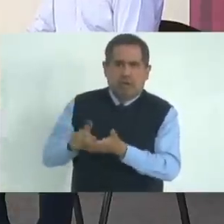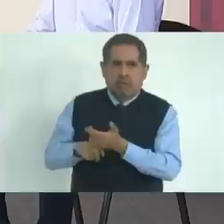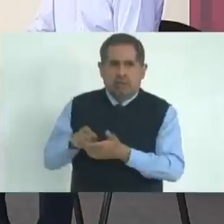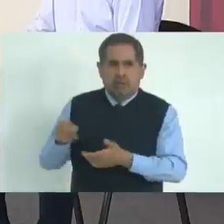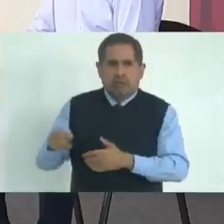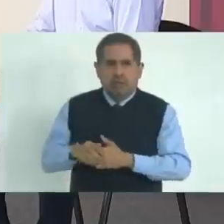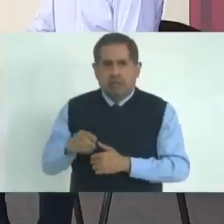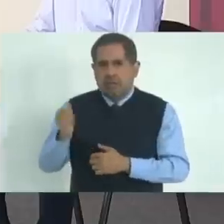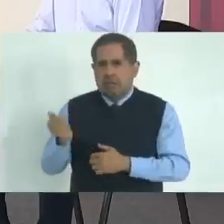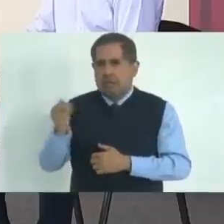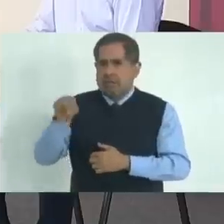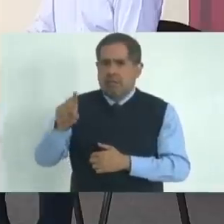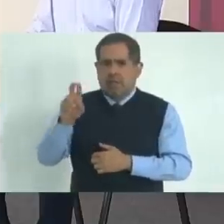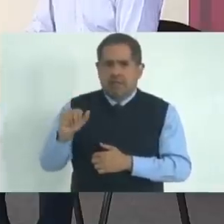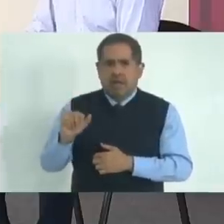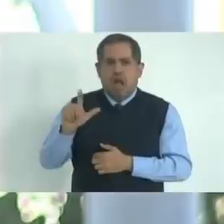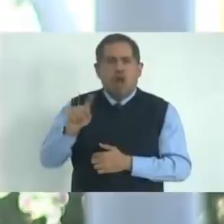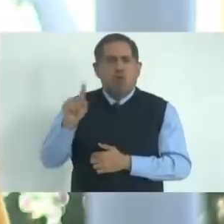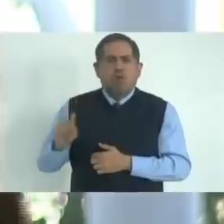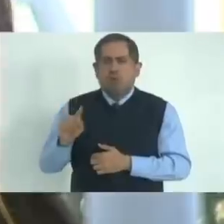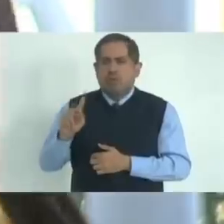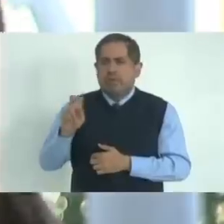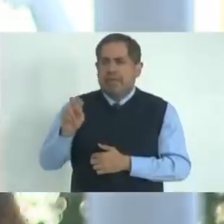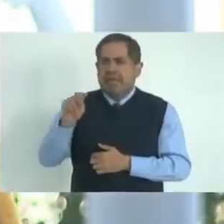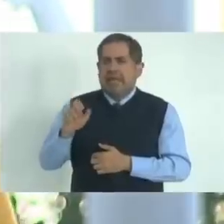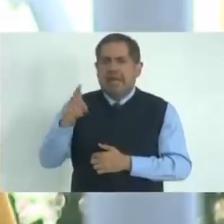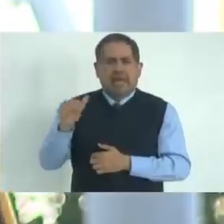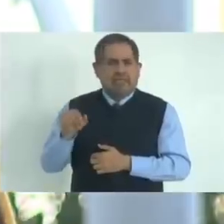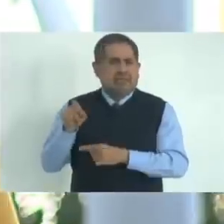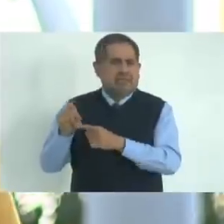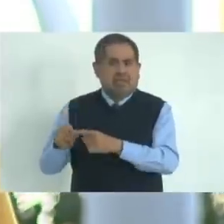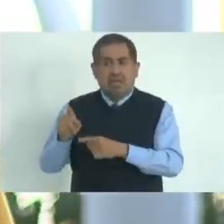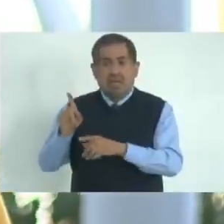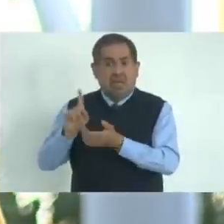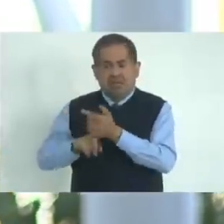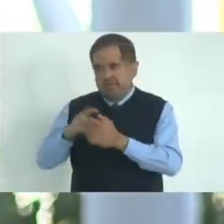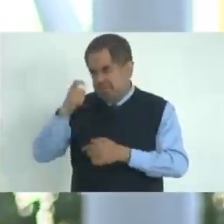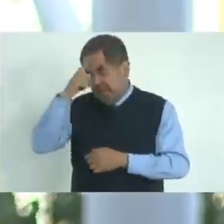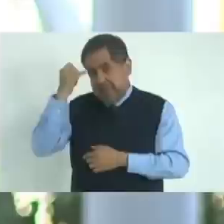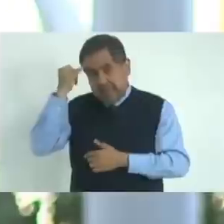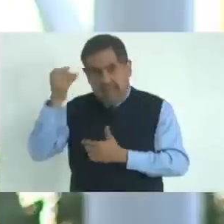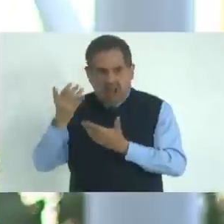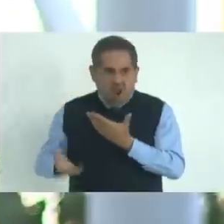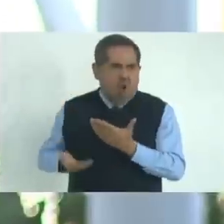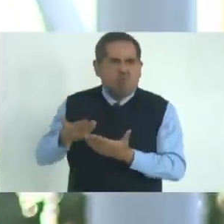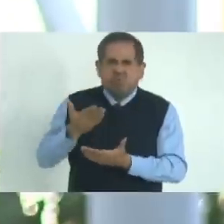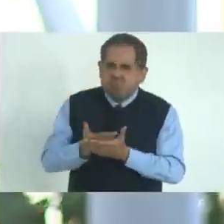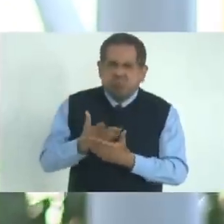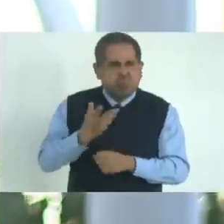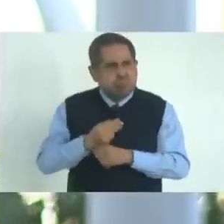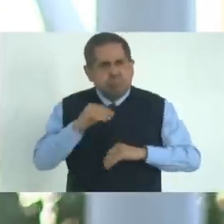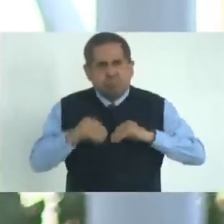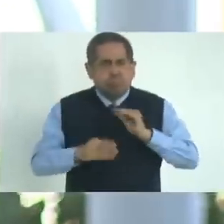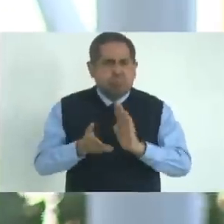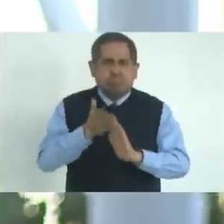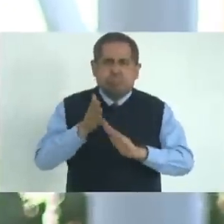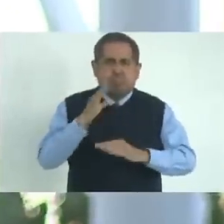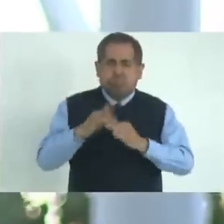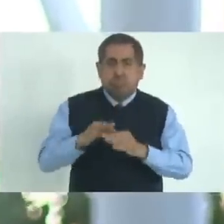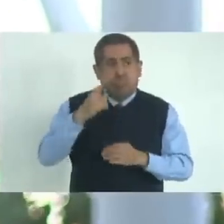a Sandra Luz Falcón Venegas. De ella fue la iniciativa de